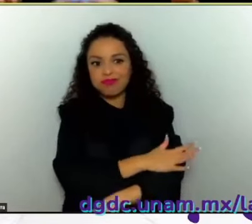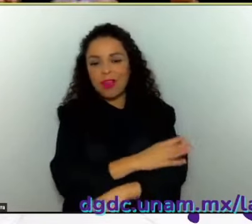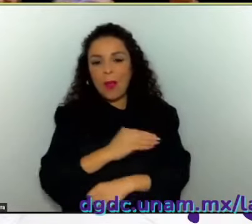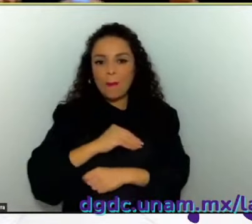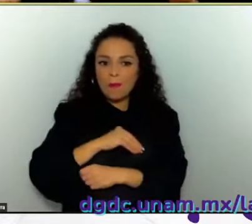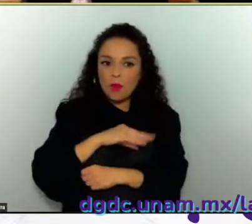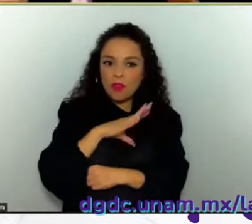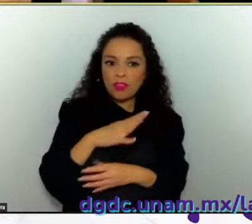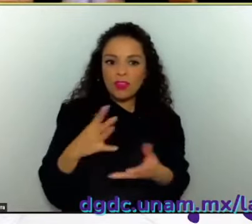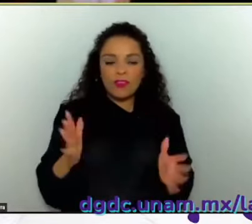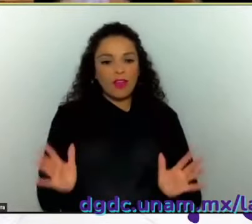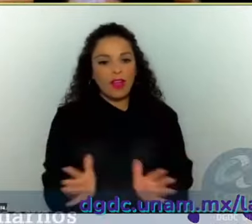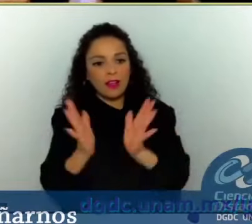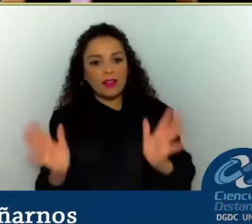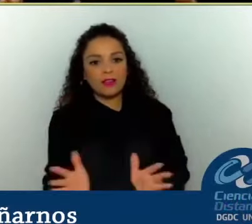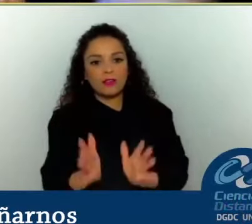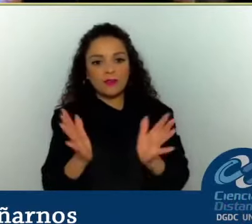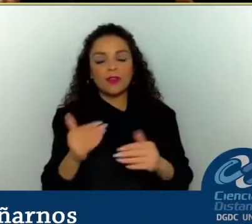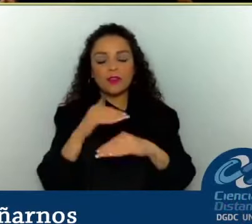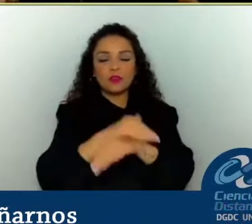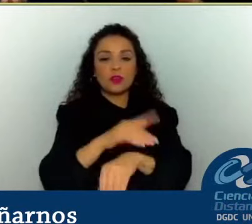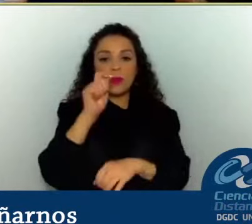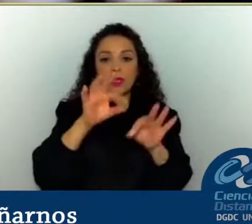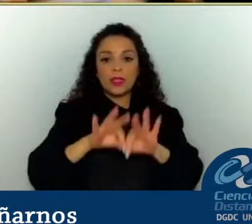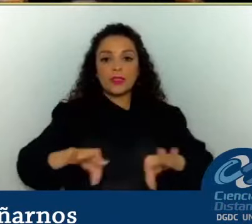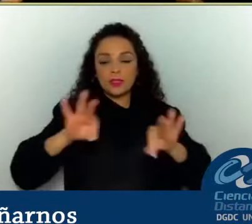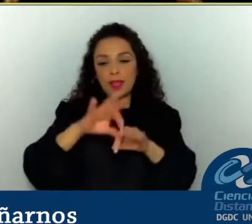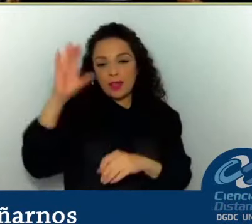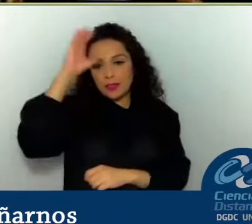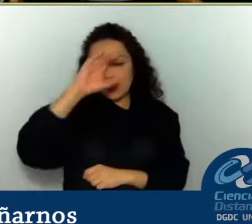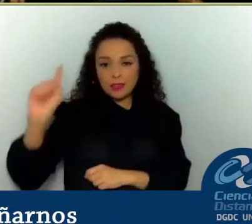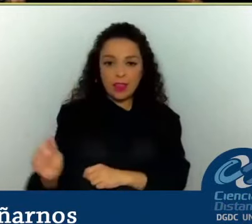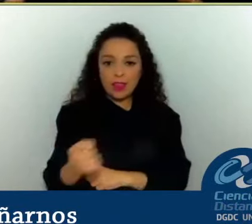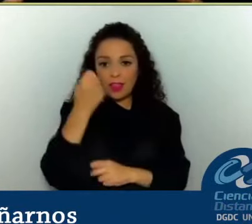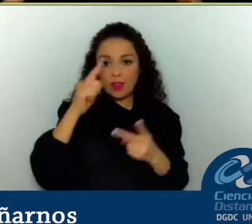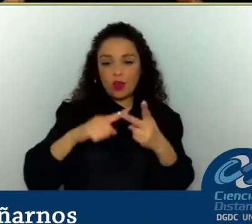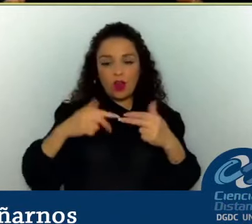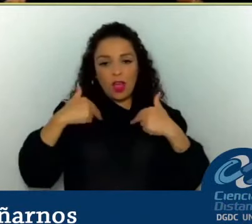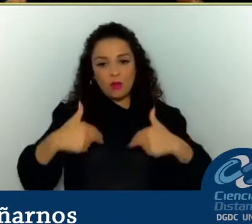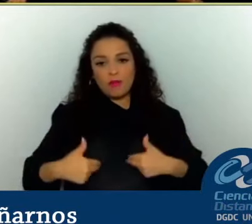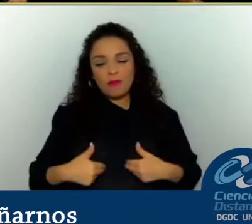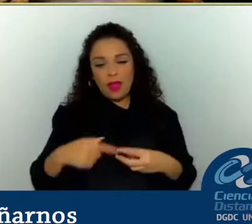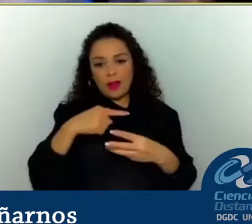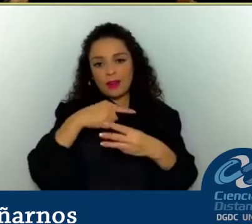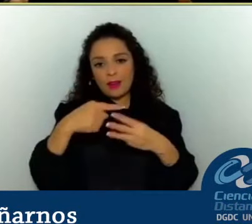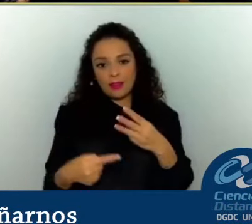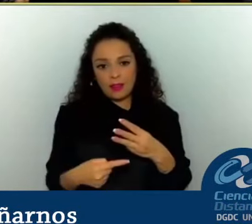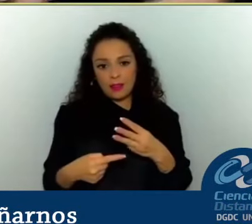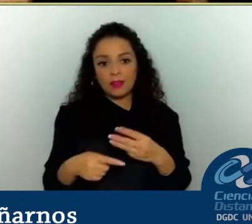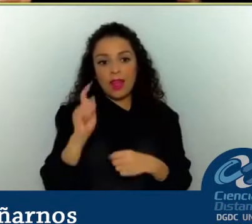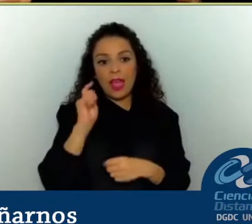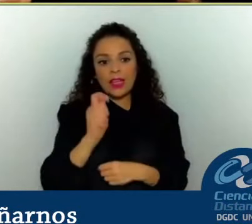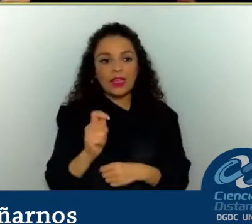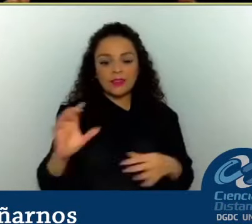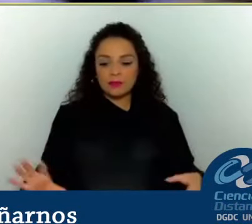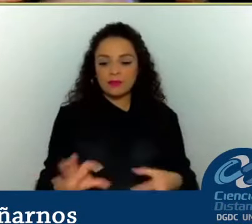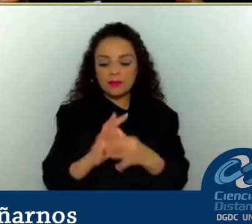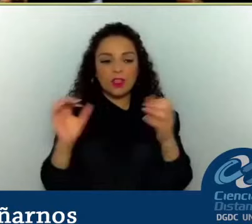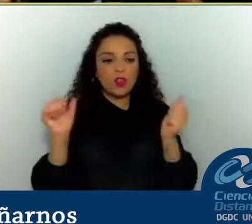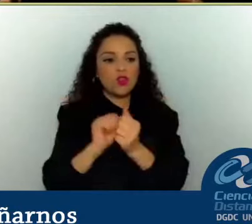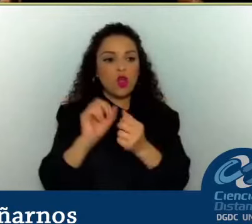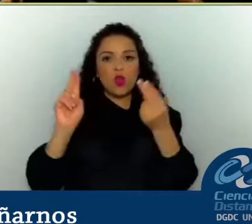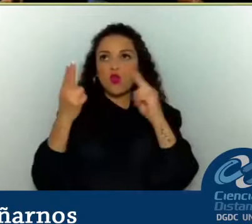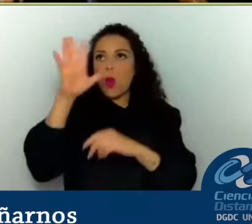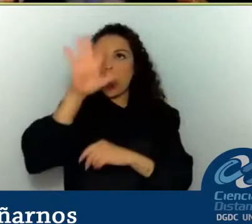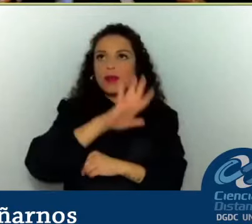sobre el papel de la ciencia, la tecnología, las humanidades en nuestro entendimiento del universo y de todo lo que